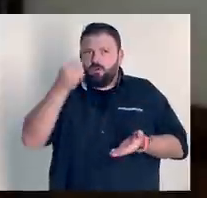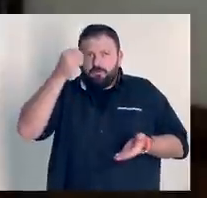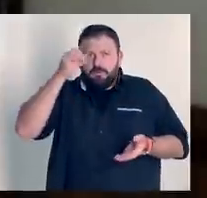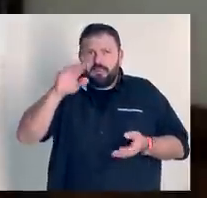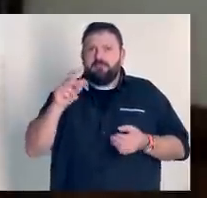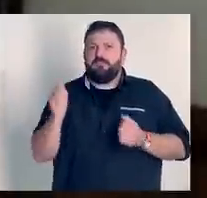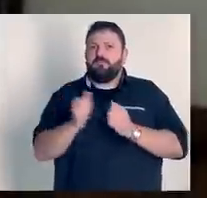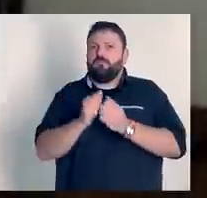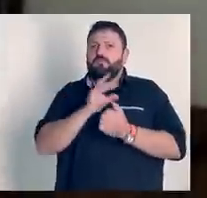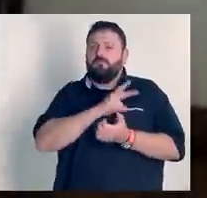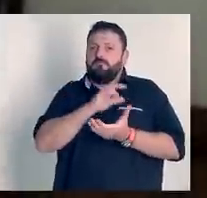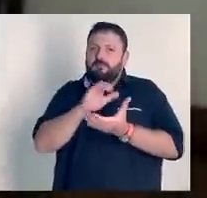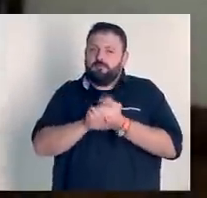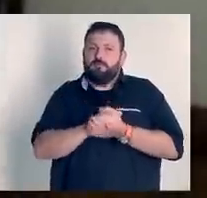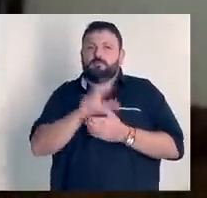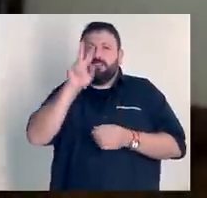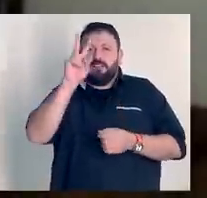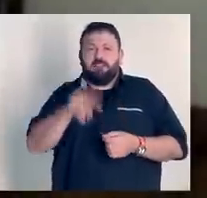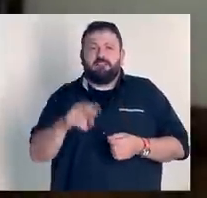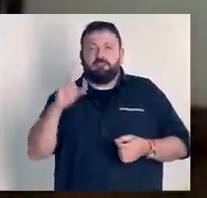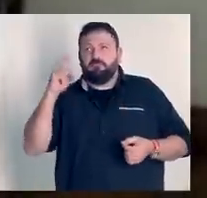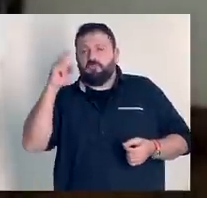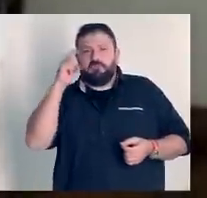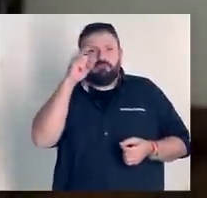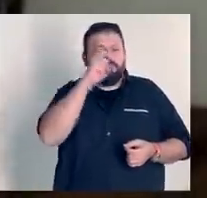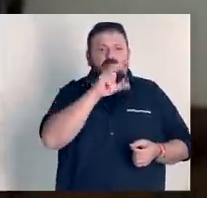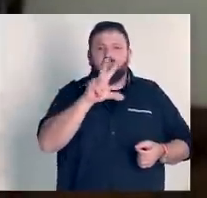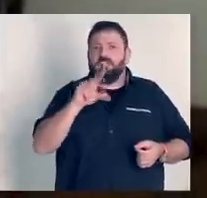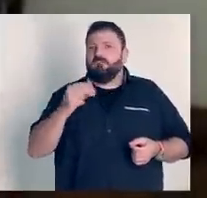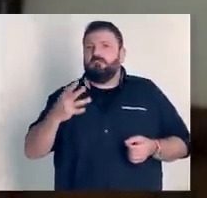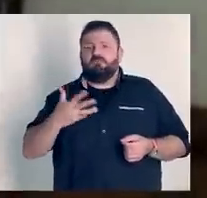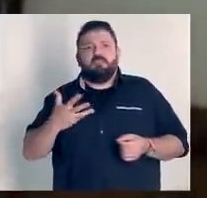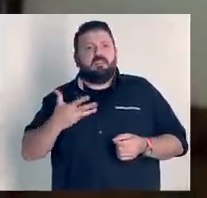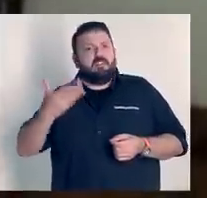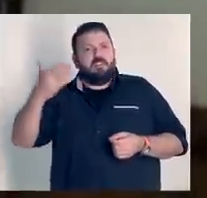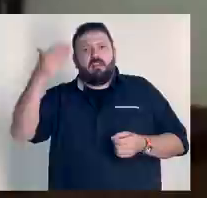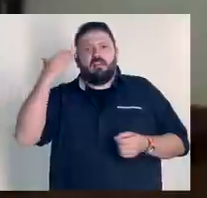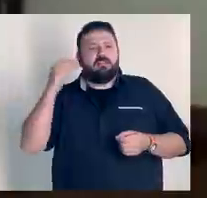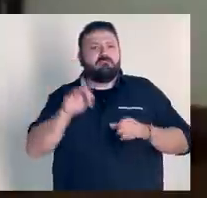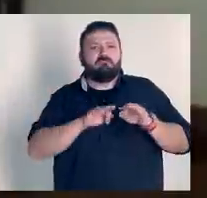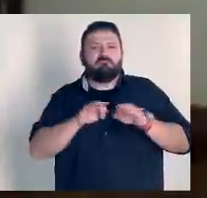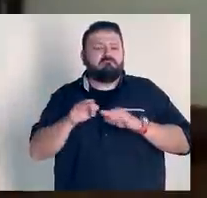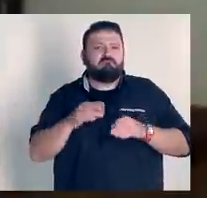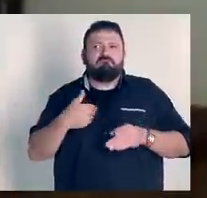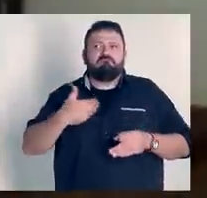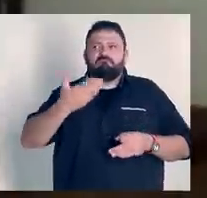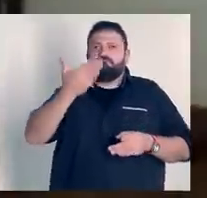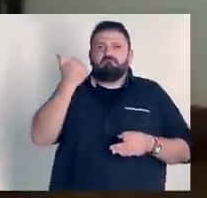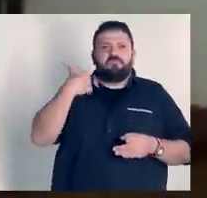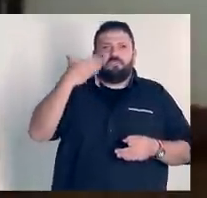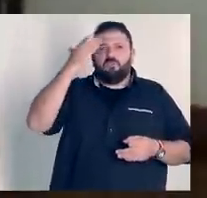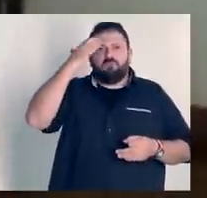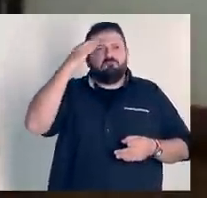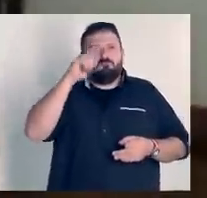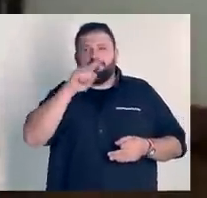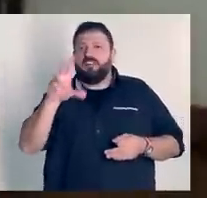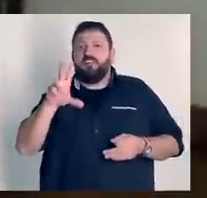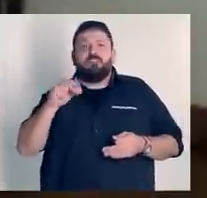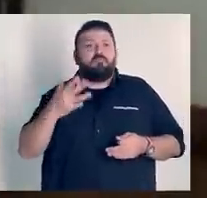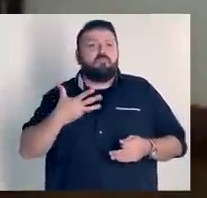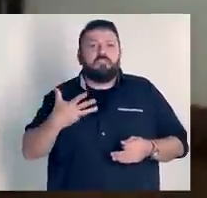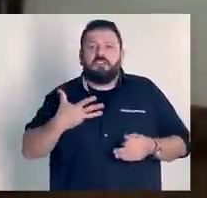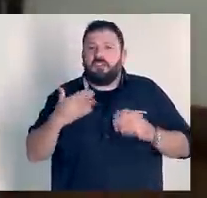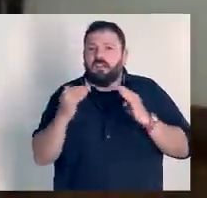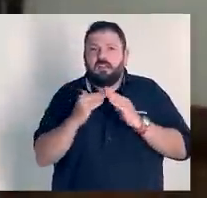en una situación bien difícil, bien adversa, no teníamos trabajo, obviamente no había economía, no teníamos casa, no teníamos